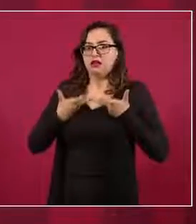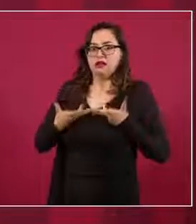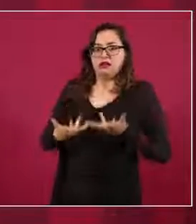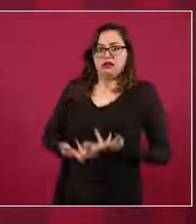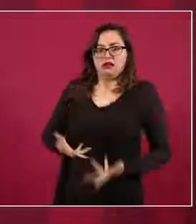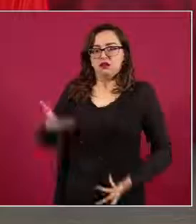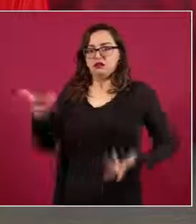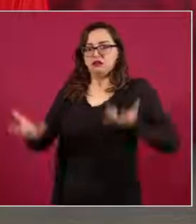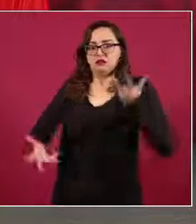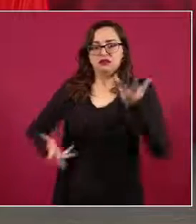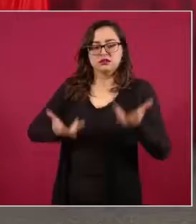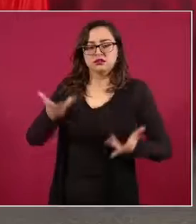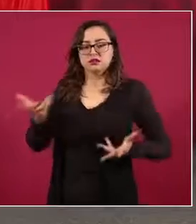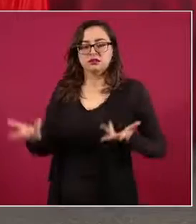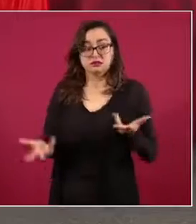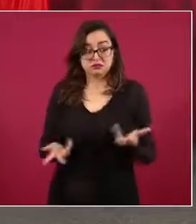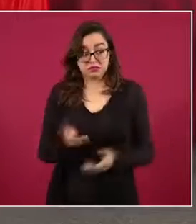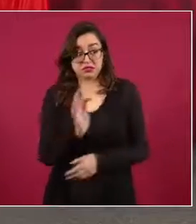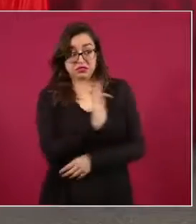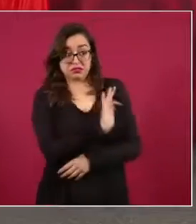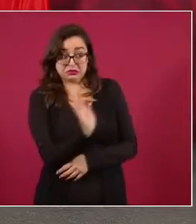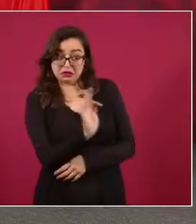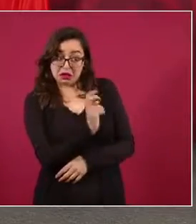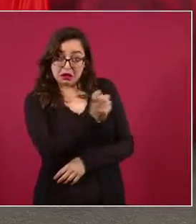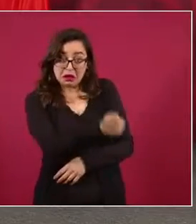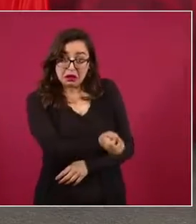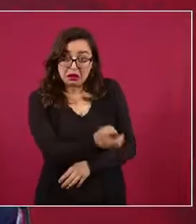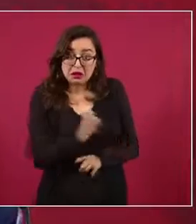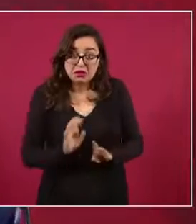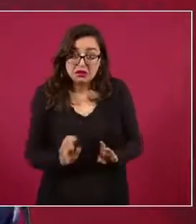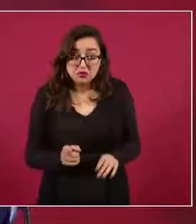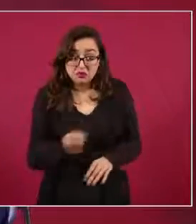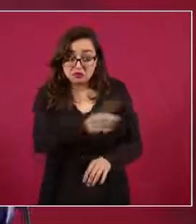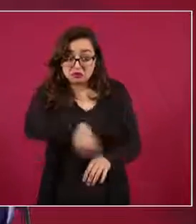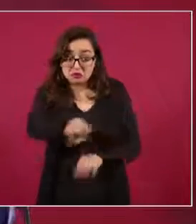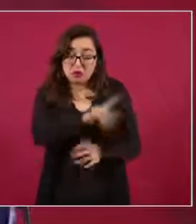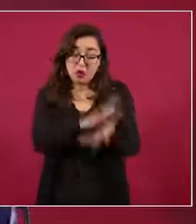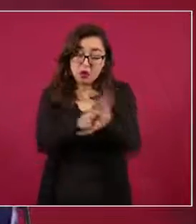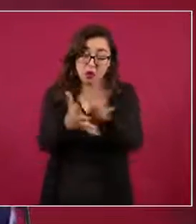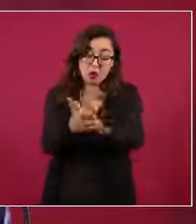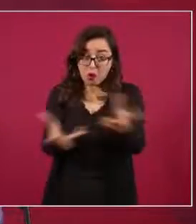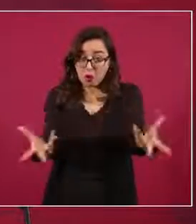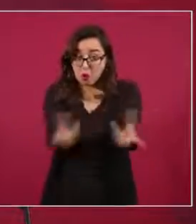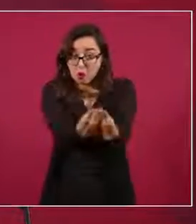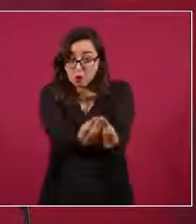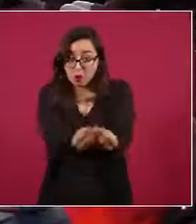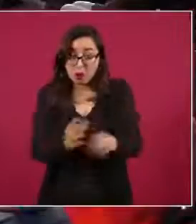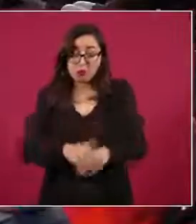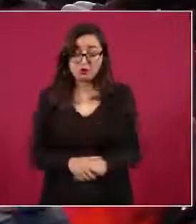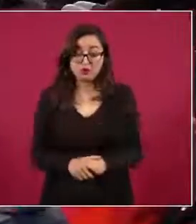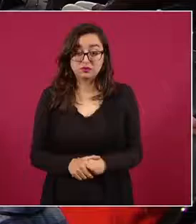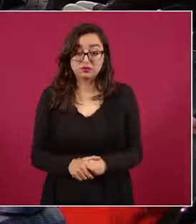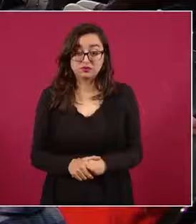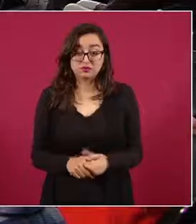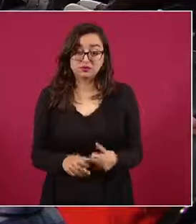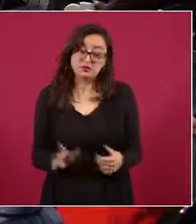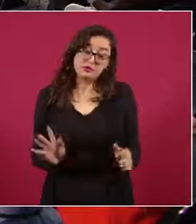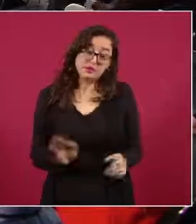Y repito, unos porque no quieren que nos vaya bien en nada,